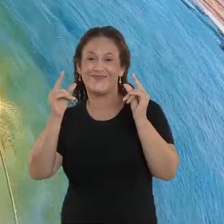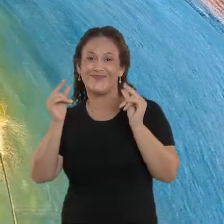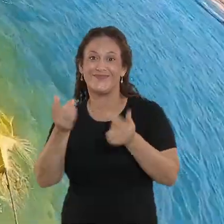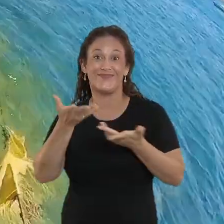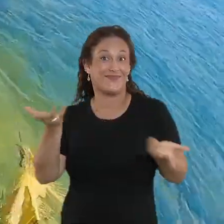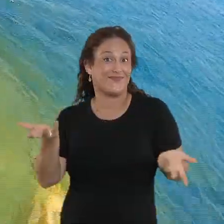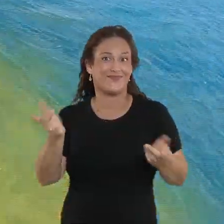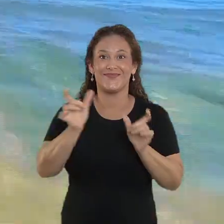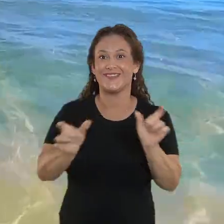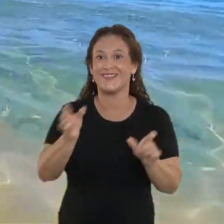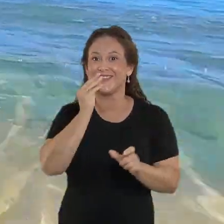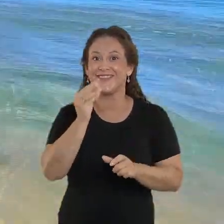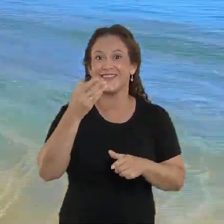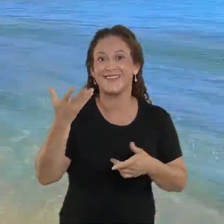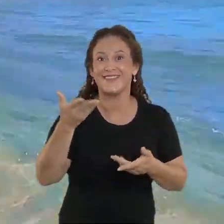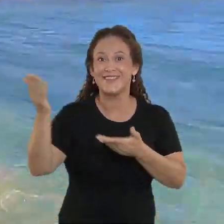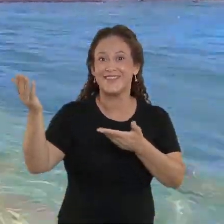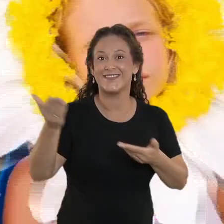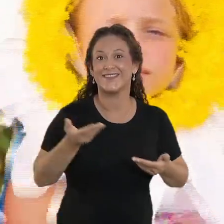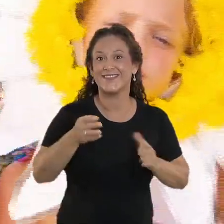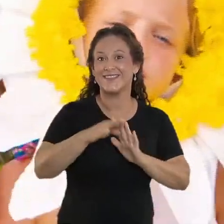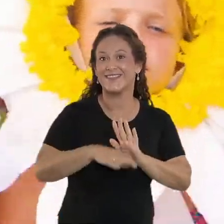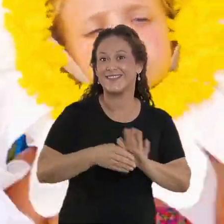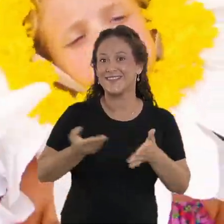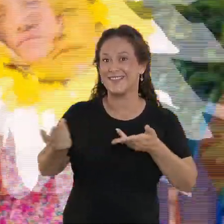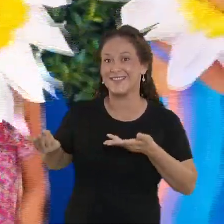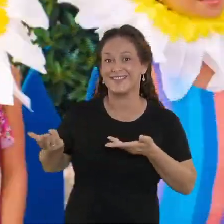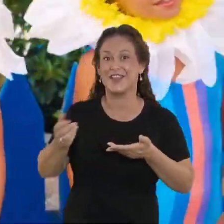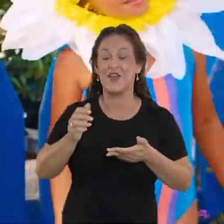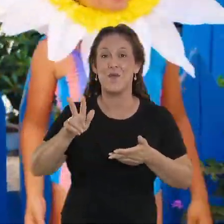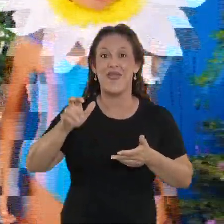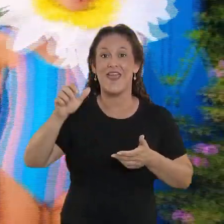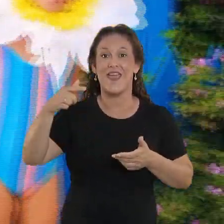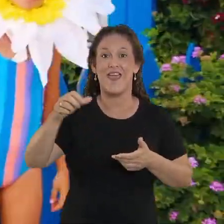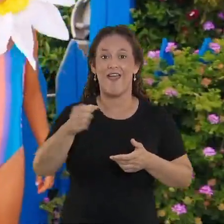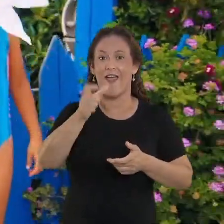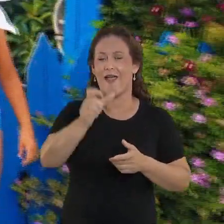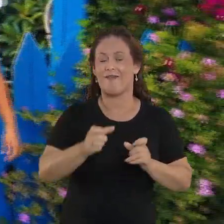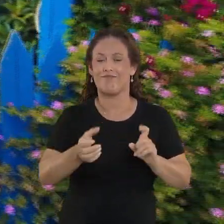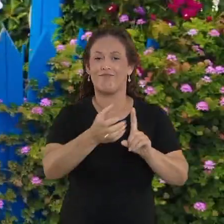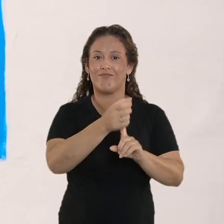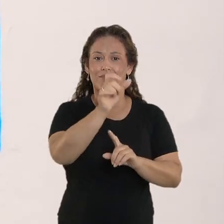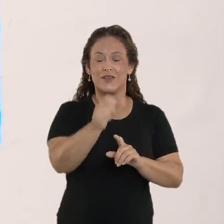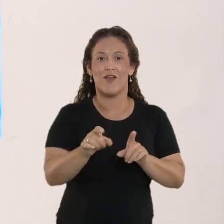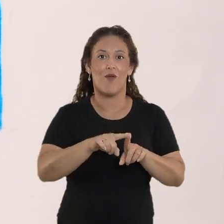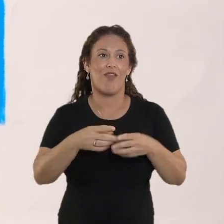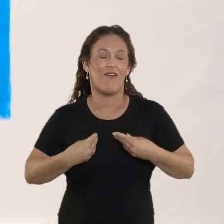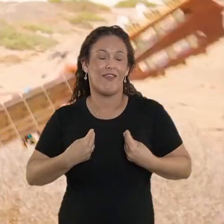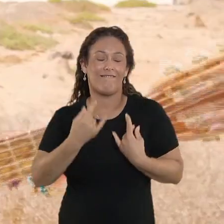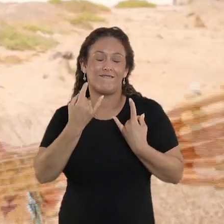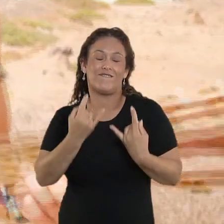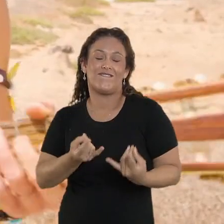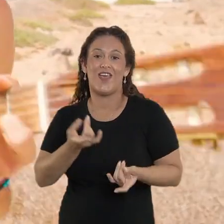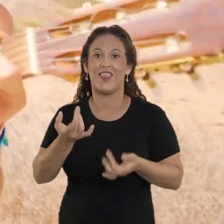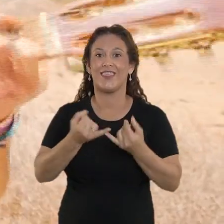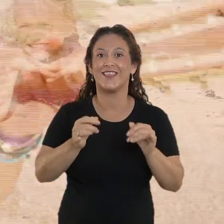esa linda boquita. Gente fantástica, welcome to Analandia. El Vega ha encontrado a alguien con quien vivir esta linda